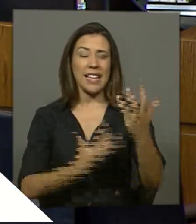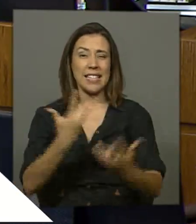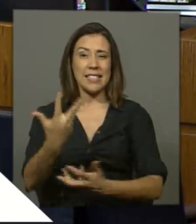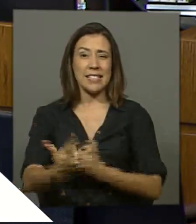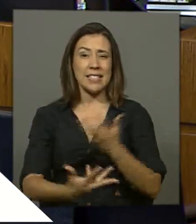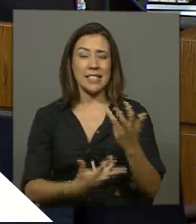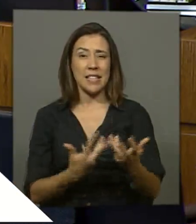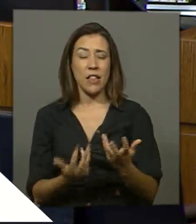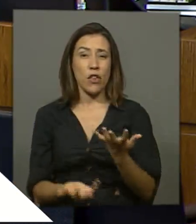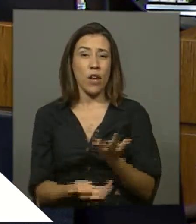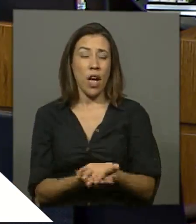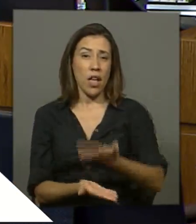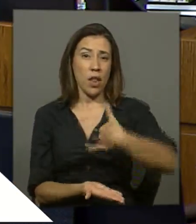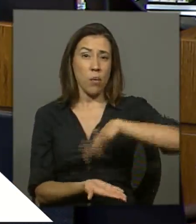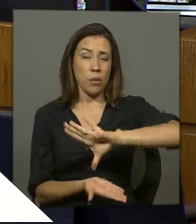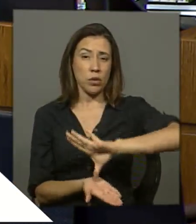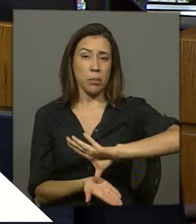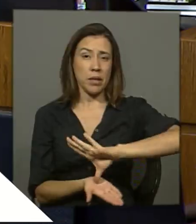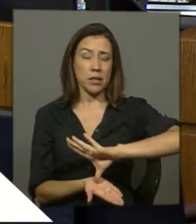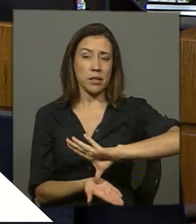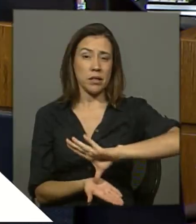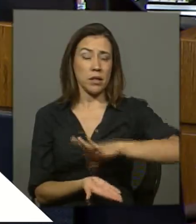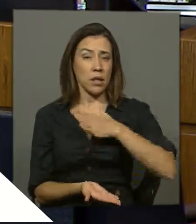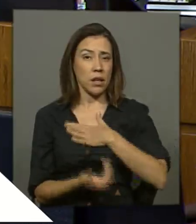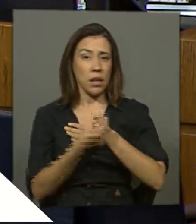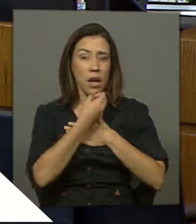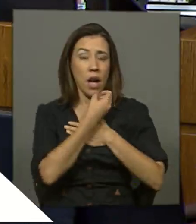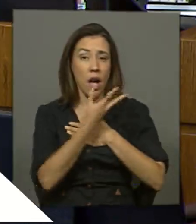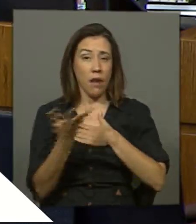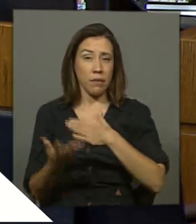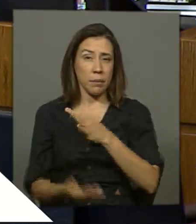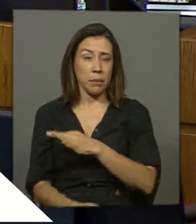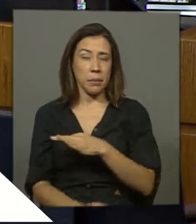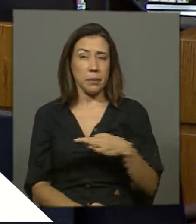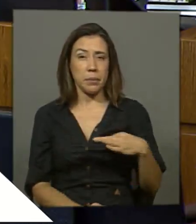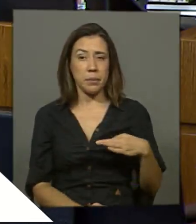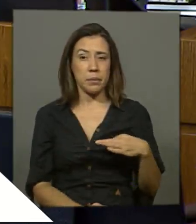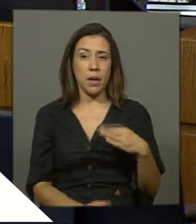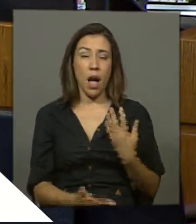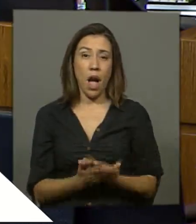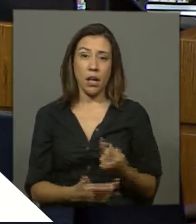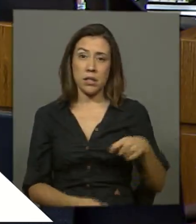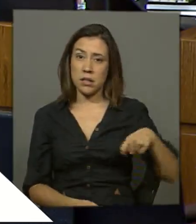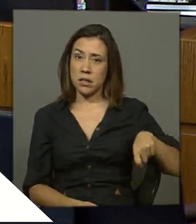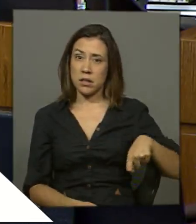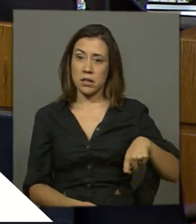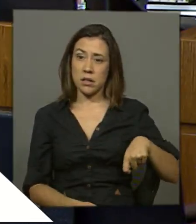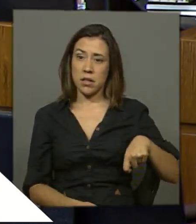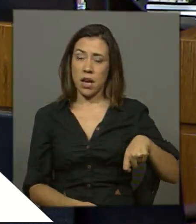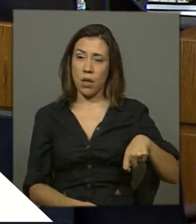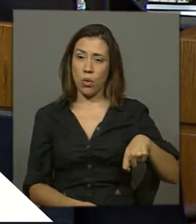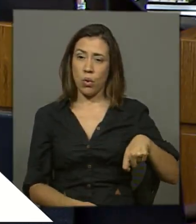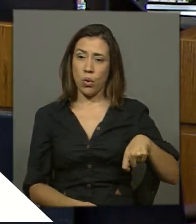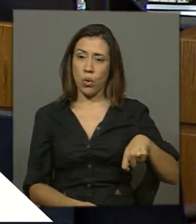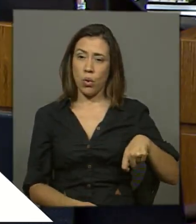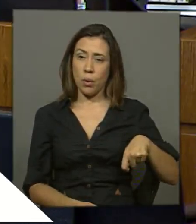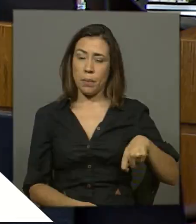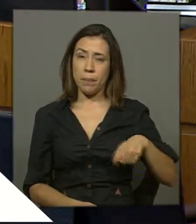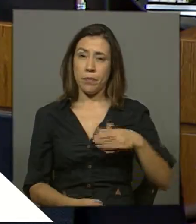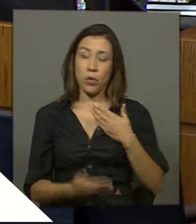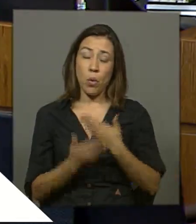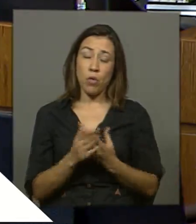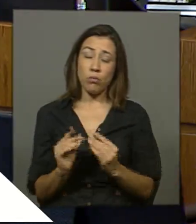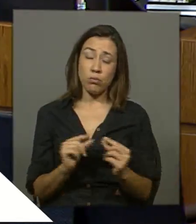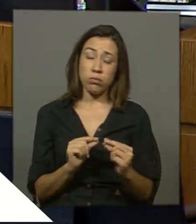hoy acontecen en nuestro país quiero decirle ministro que hay un senador que cuando se